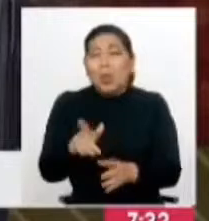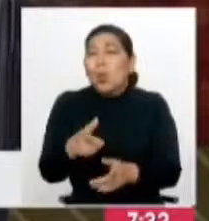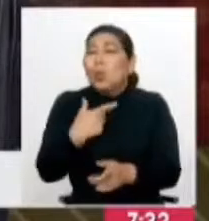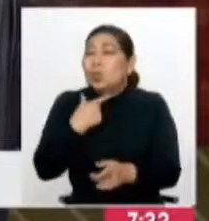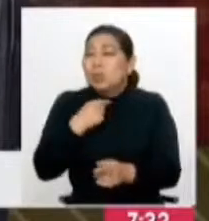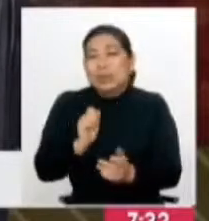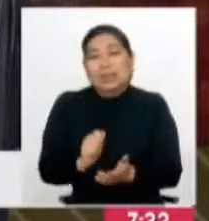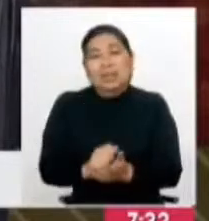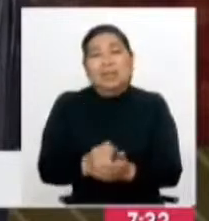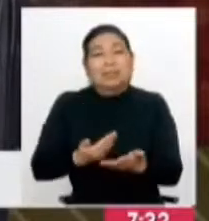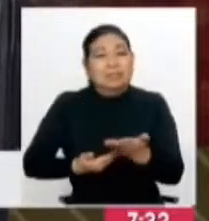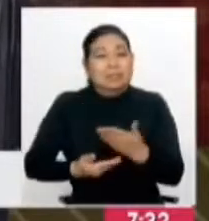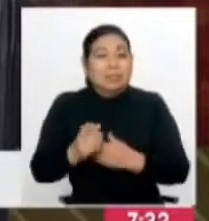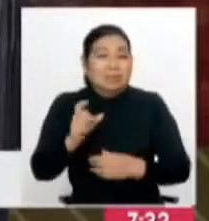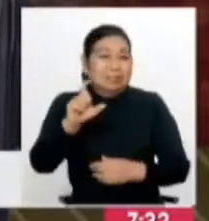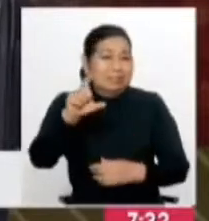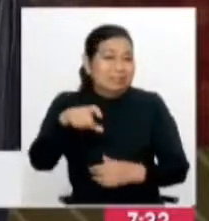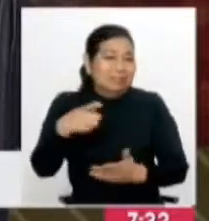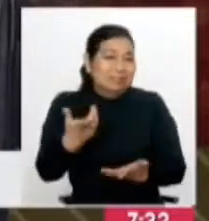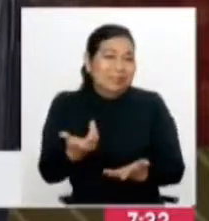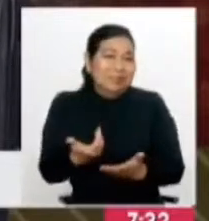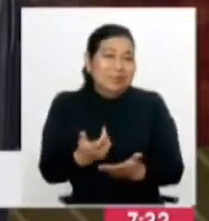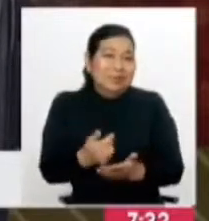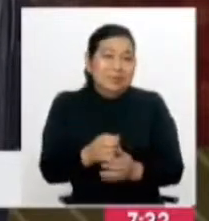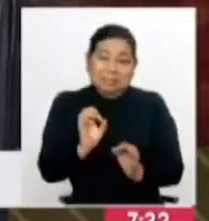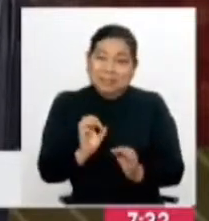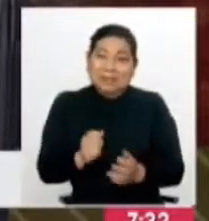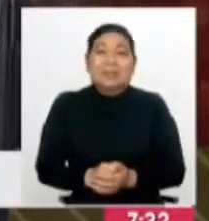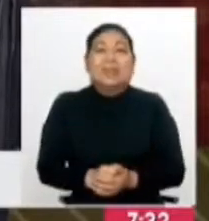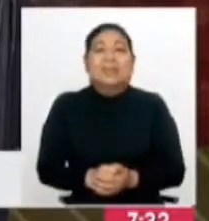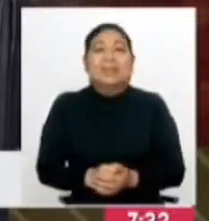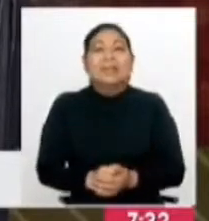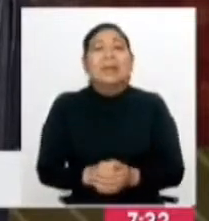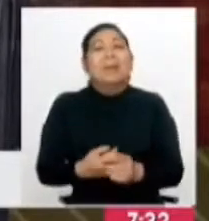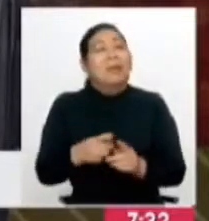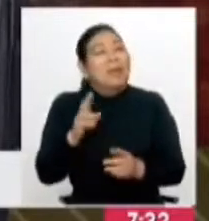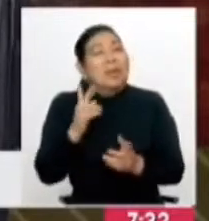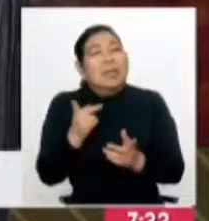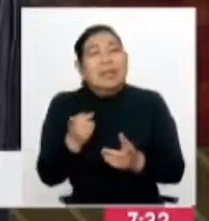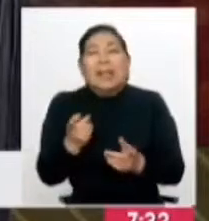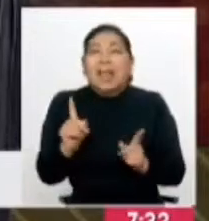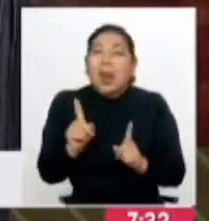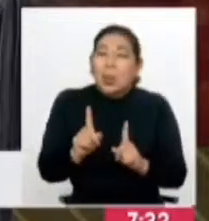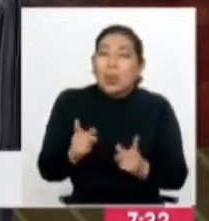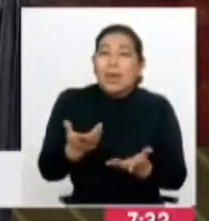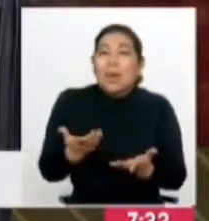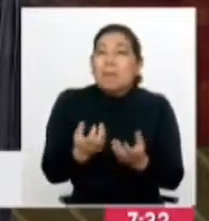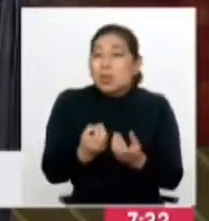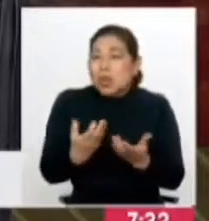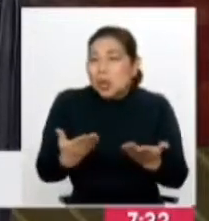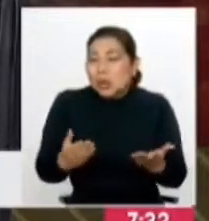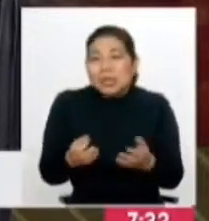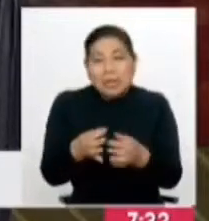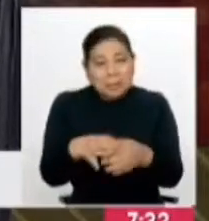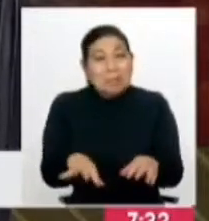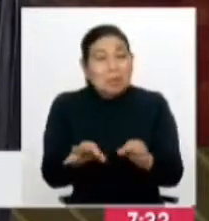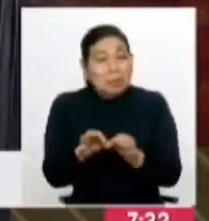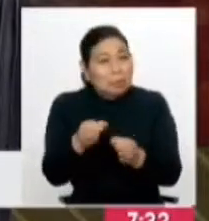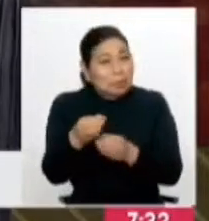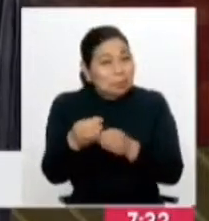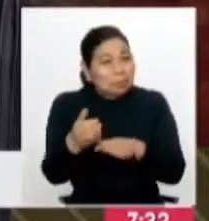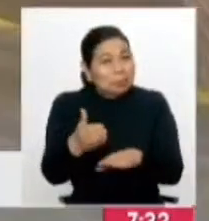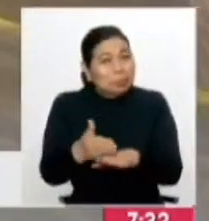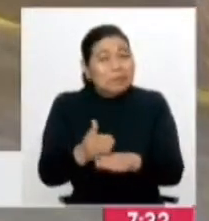gente transacciona a través de un medio 100% digital. Por confianza, ¿verdad? Por confianza, sí. Usted ha señalado muchas cosas importantes y vamos